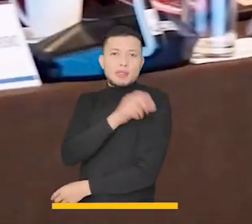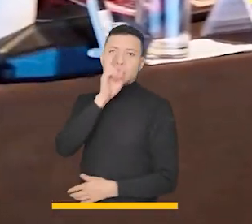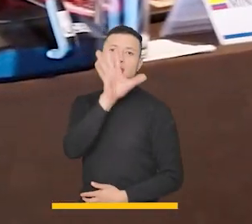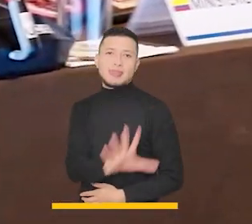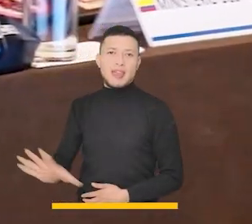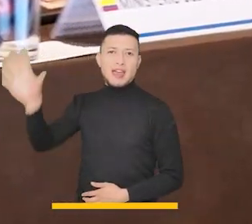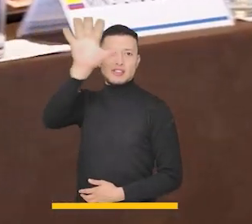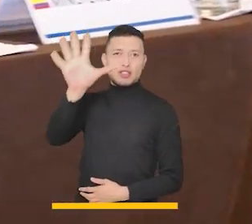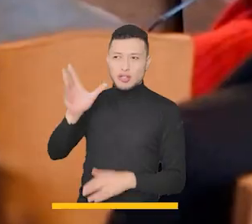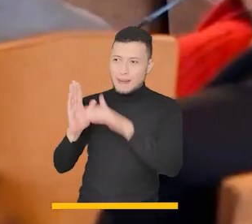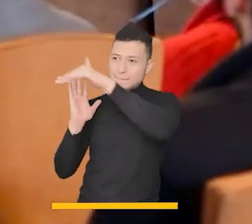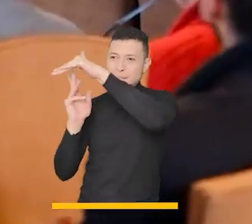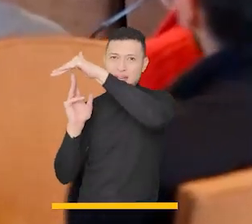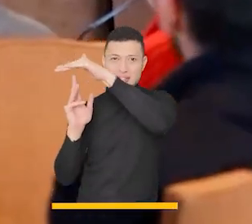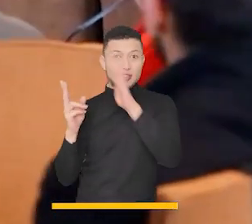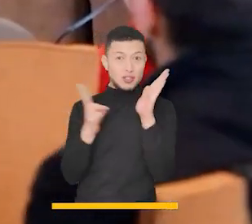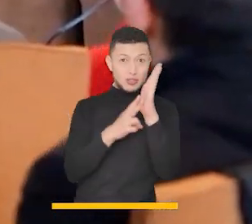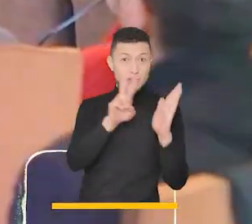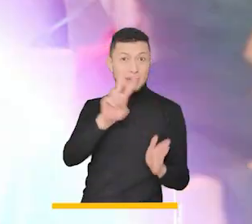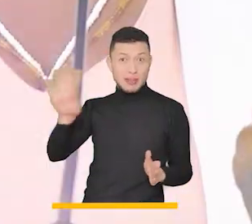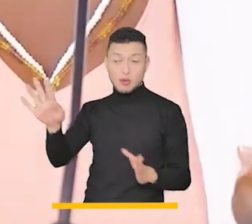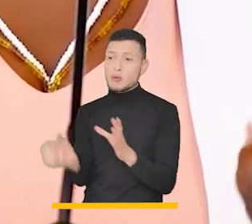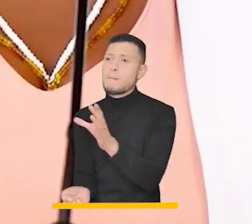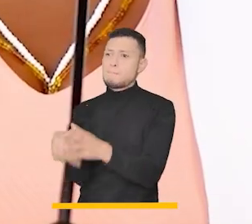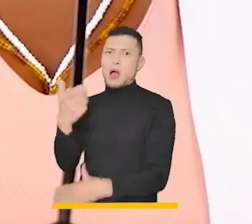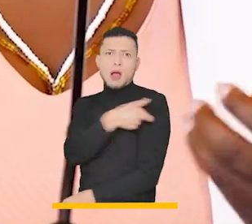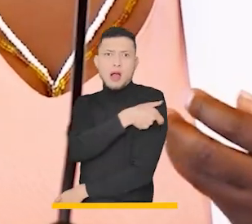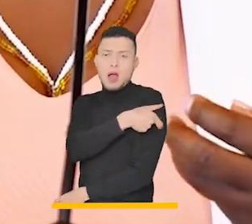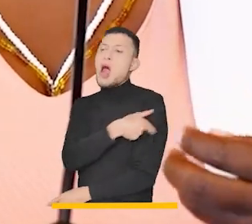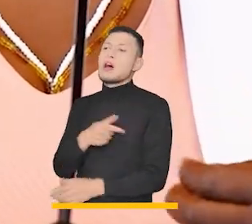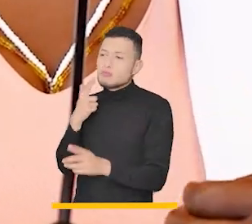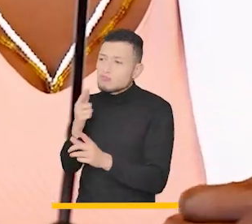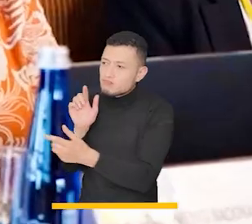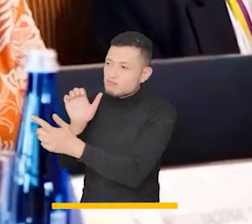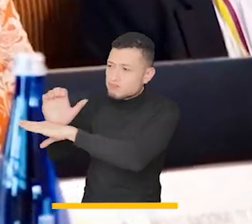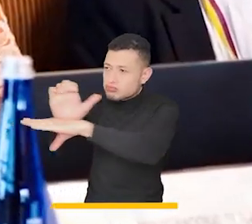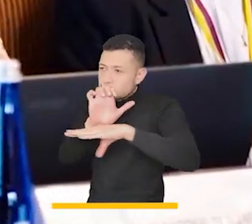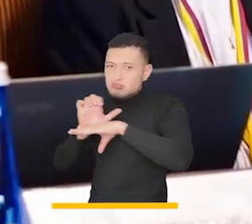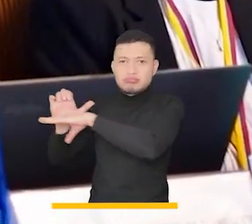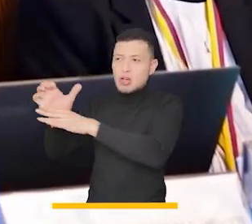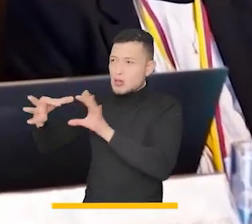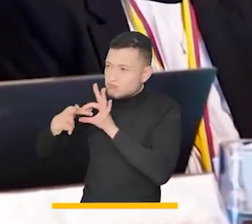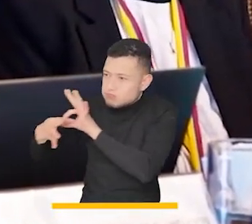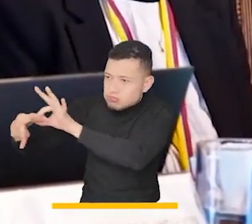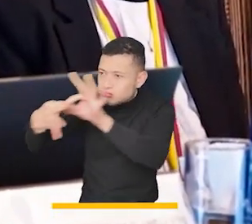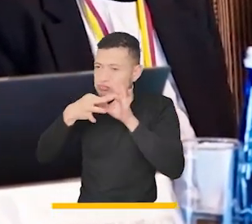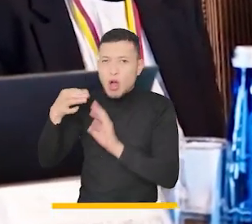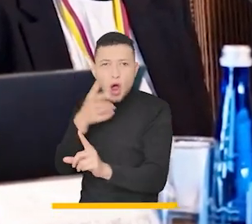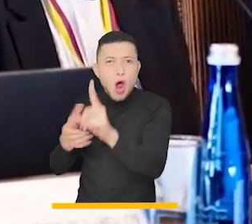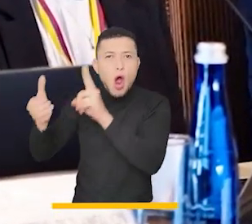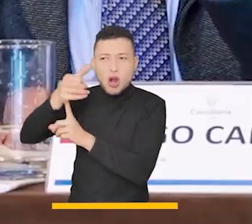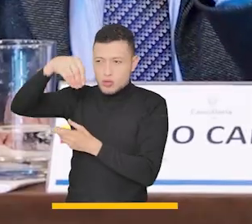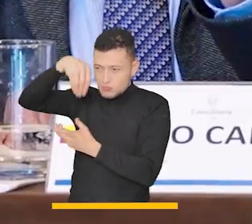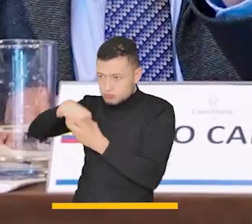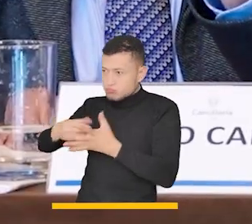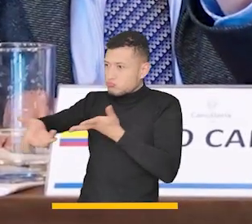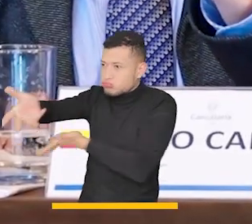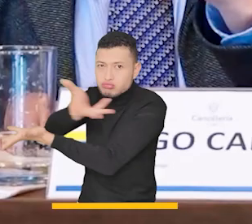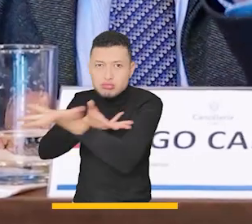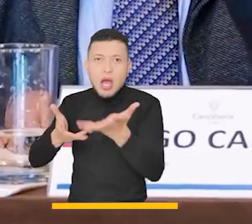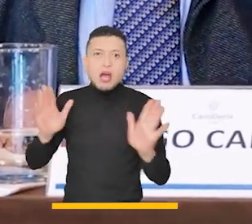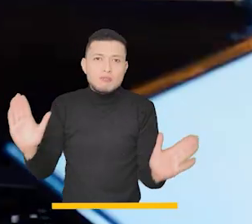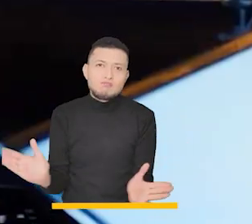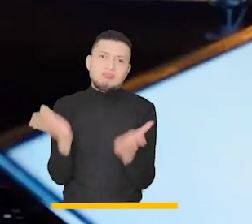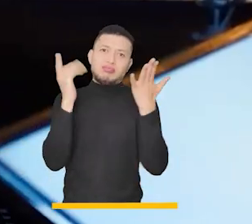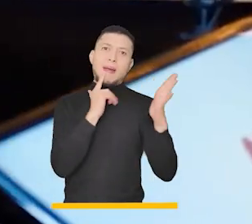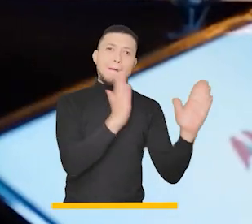primera sesión de la Comisión Nacional Intersectorial de Migración en 2024 para lograr con las entidades del gobierno una mayor